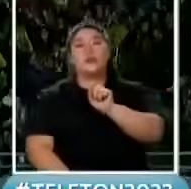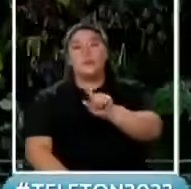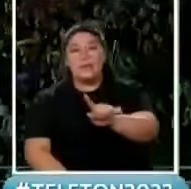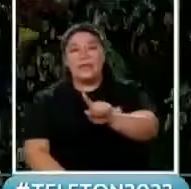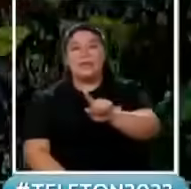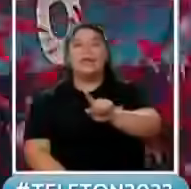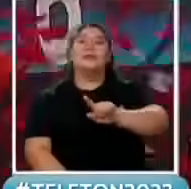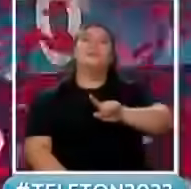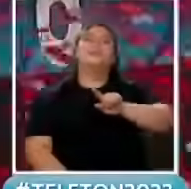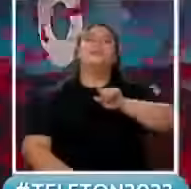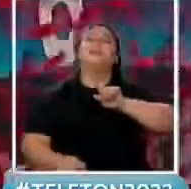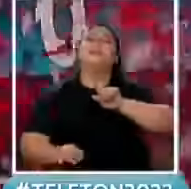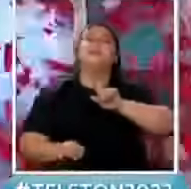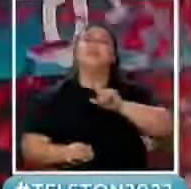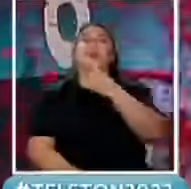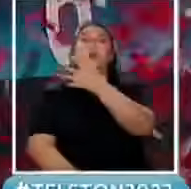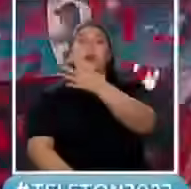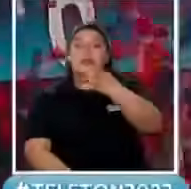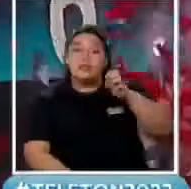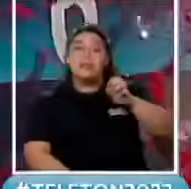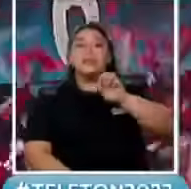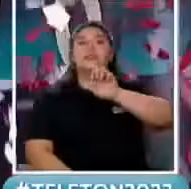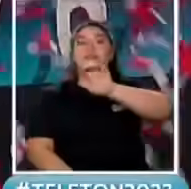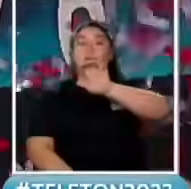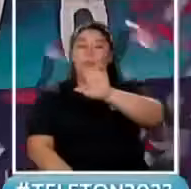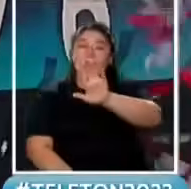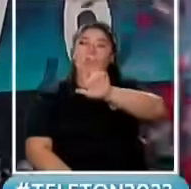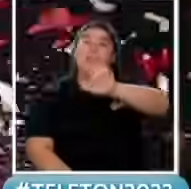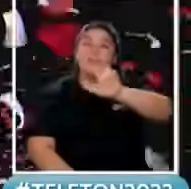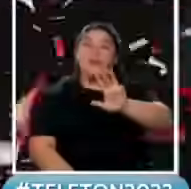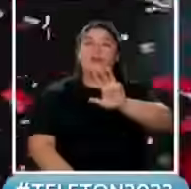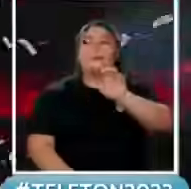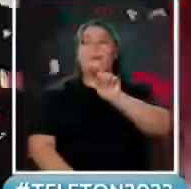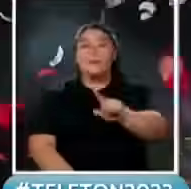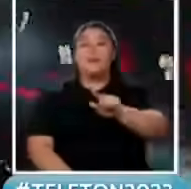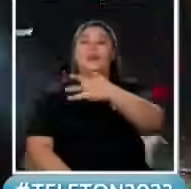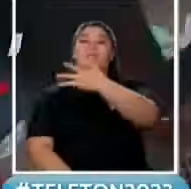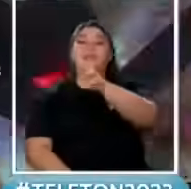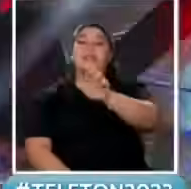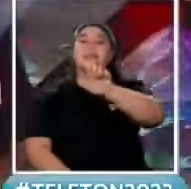¡450 y 9.970 pesos!